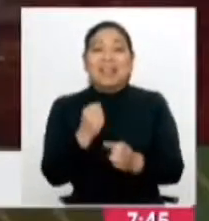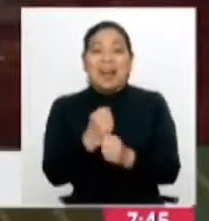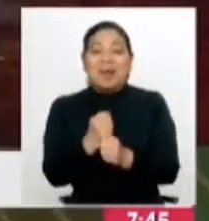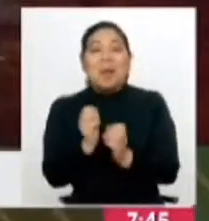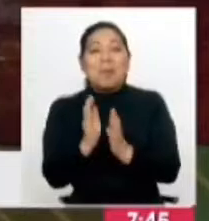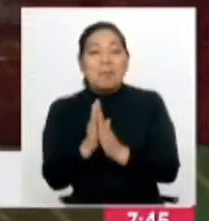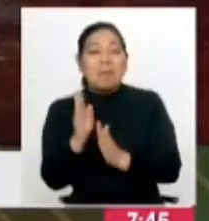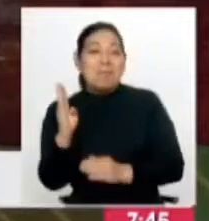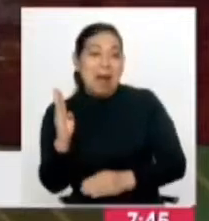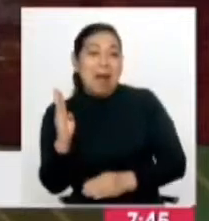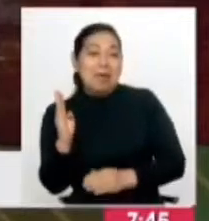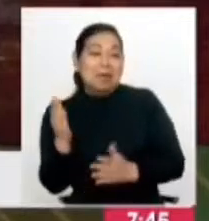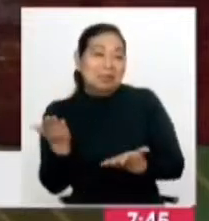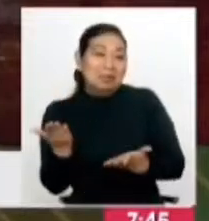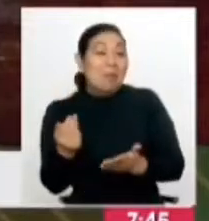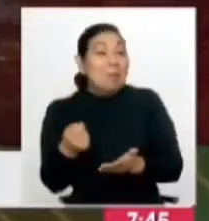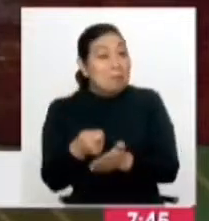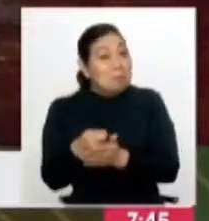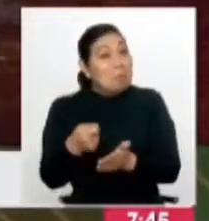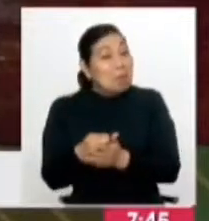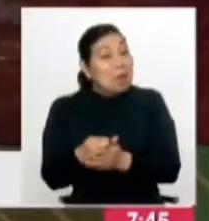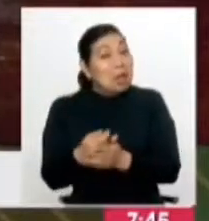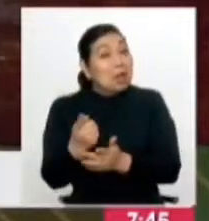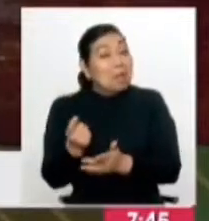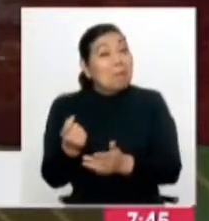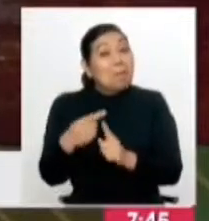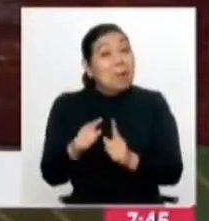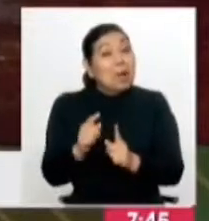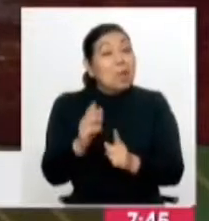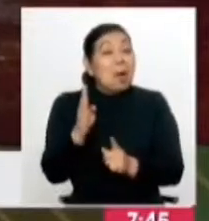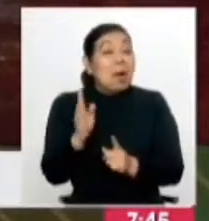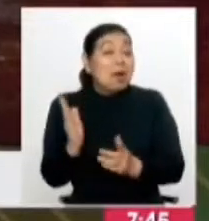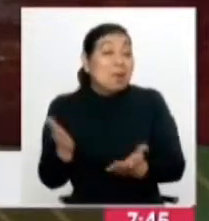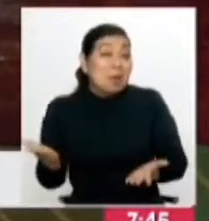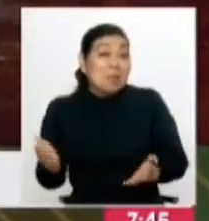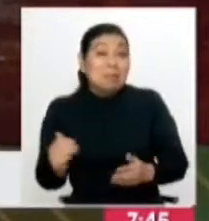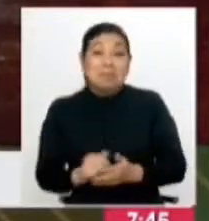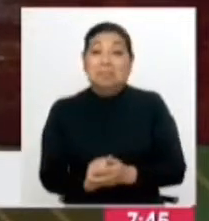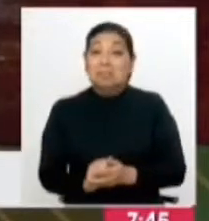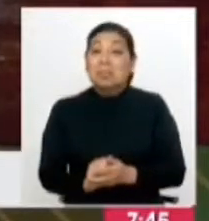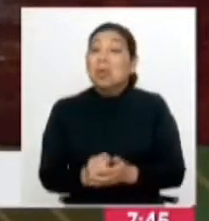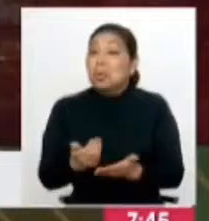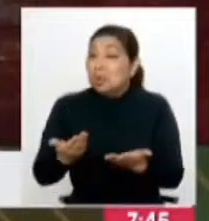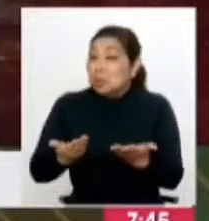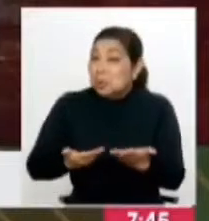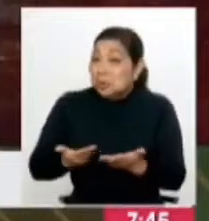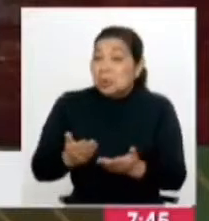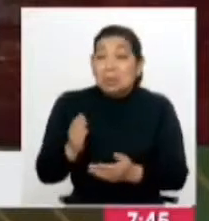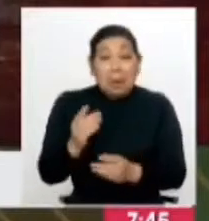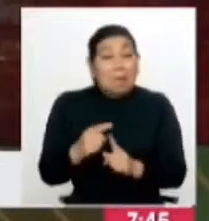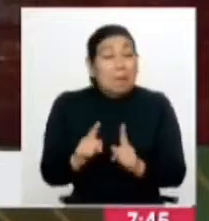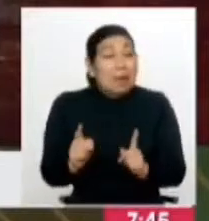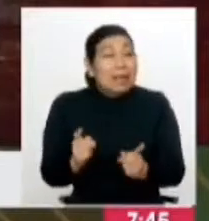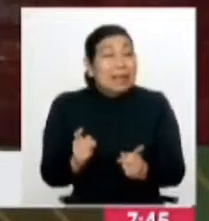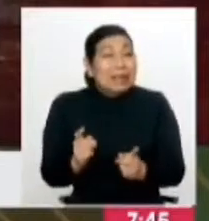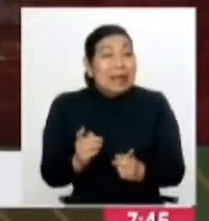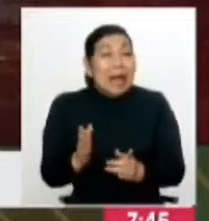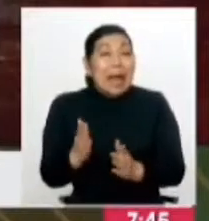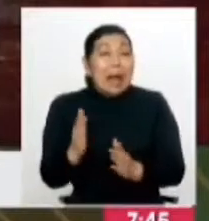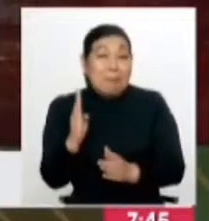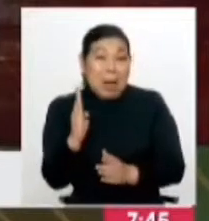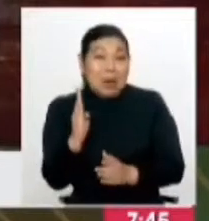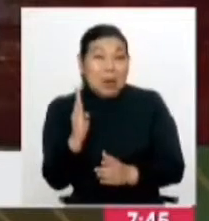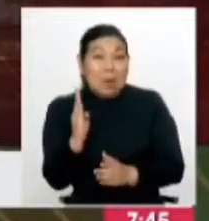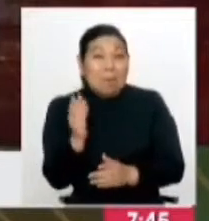trabajan con el banco, reciben buenas ofertas crediticias por parte del banco, un buen servicio por parte del banco, pero a veces la banca privada